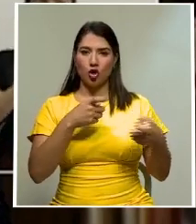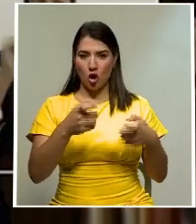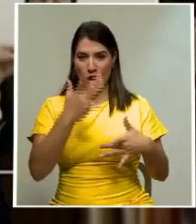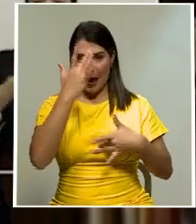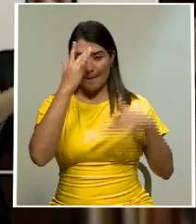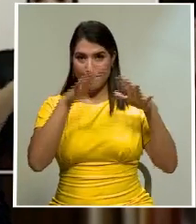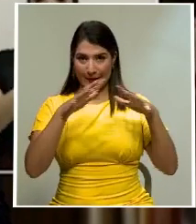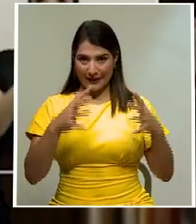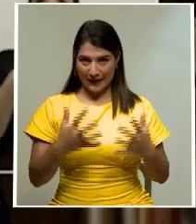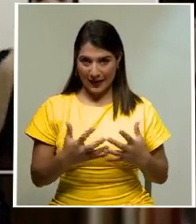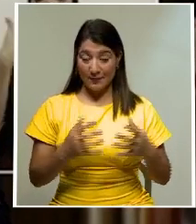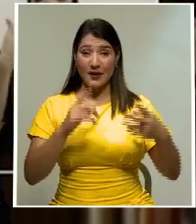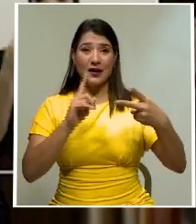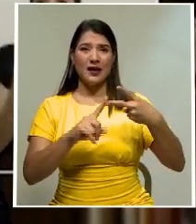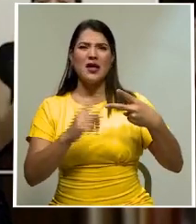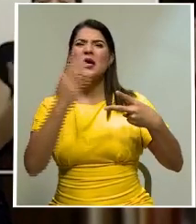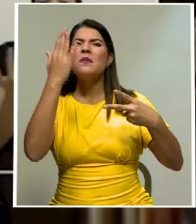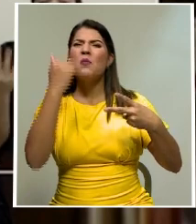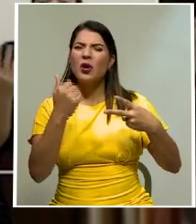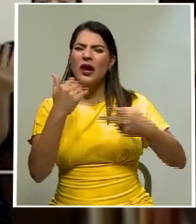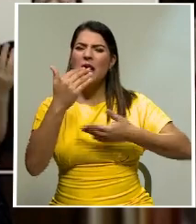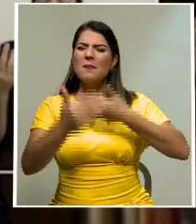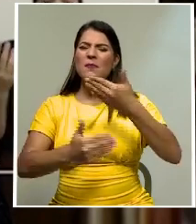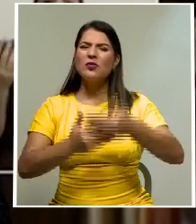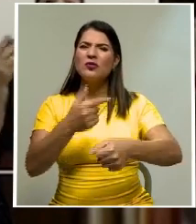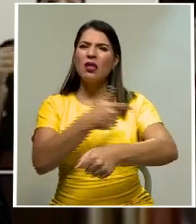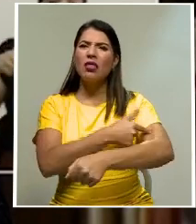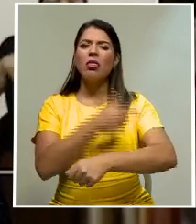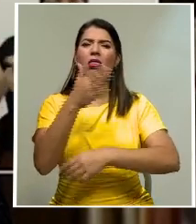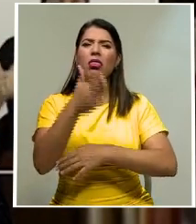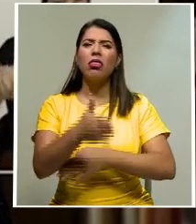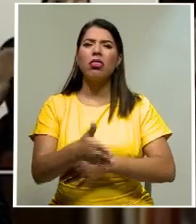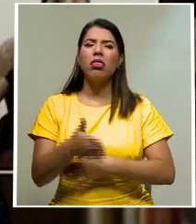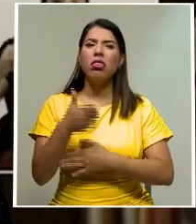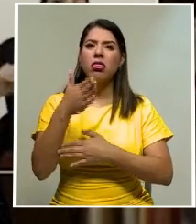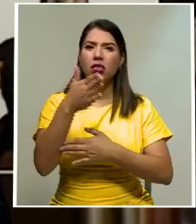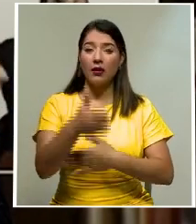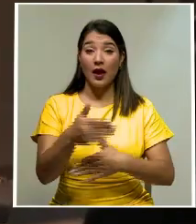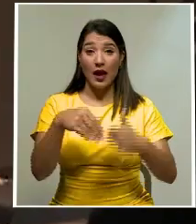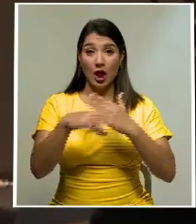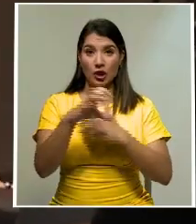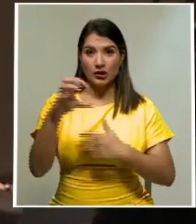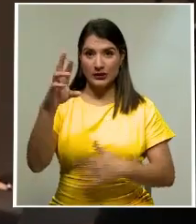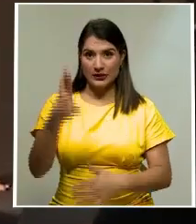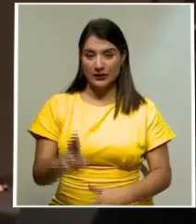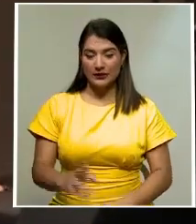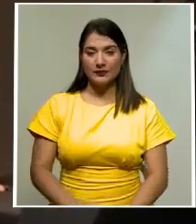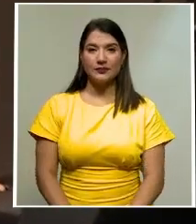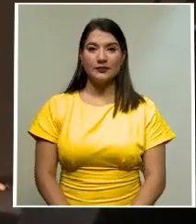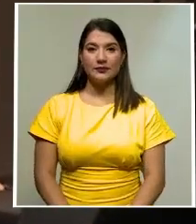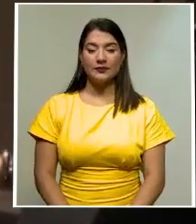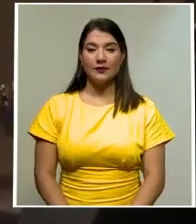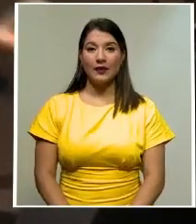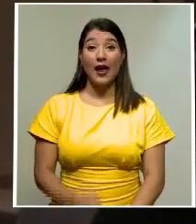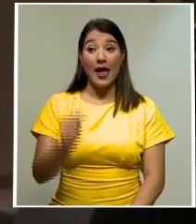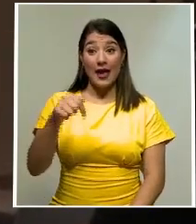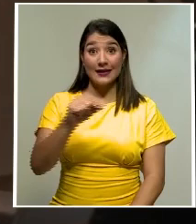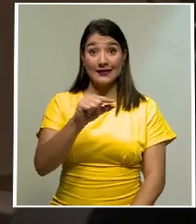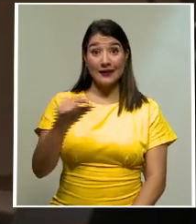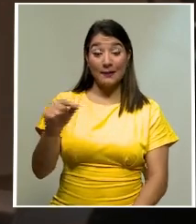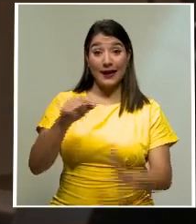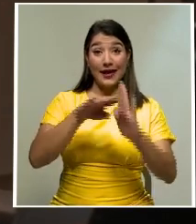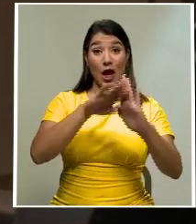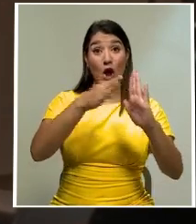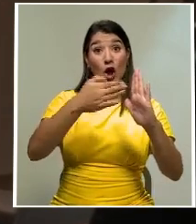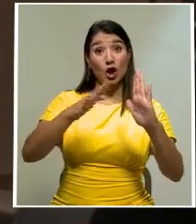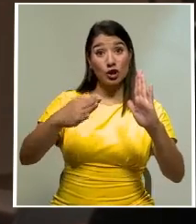y principalmente por el lento y cuestionado proceso de vacunación que hay en el país. Esta semana la Contraloría